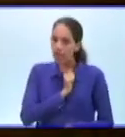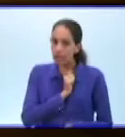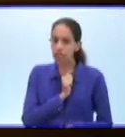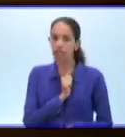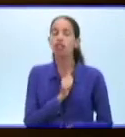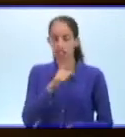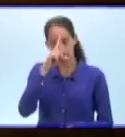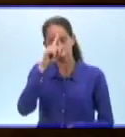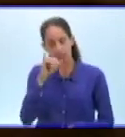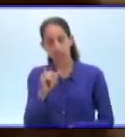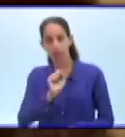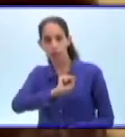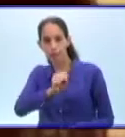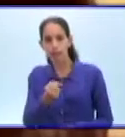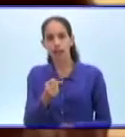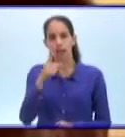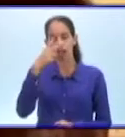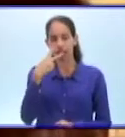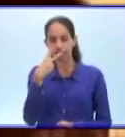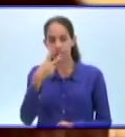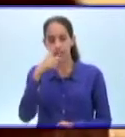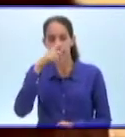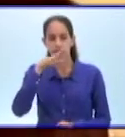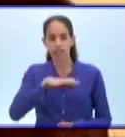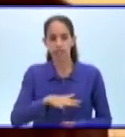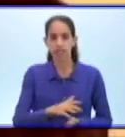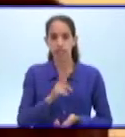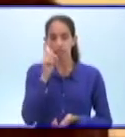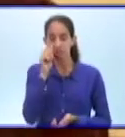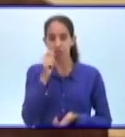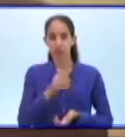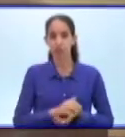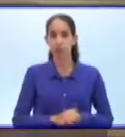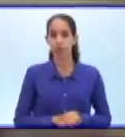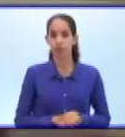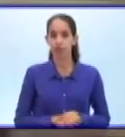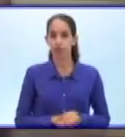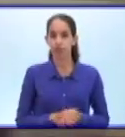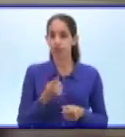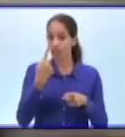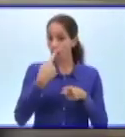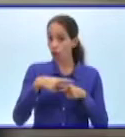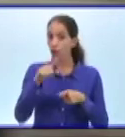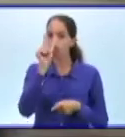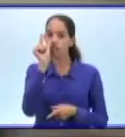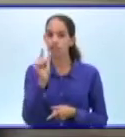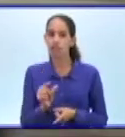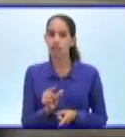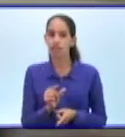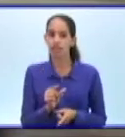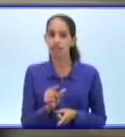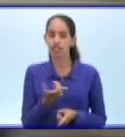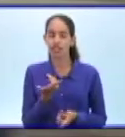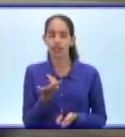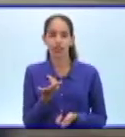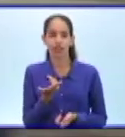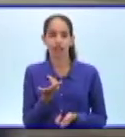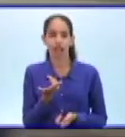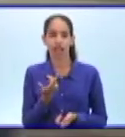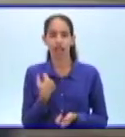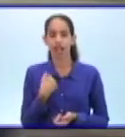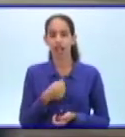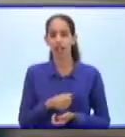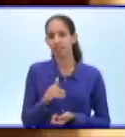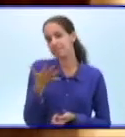mucho. Y Carmen lo pudo llevar a la cima, a la cumbre. Otra persona que lo llenara tanto como